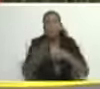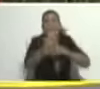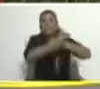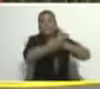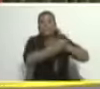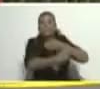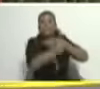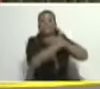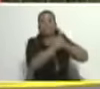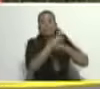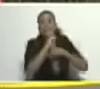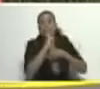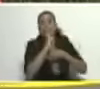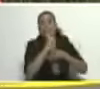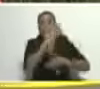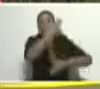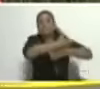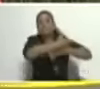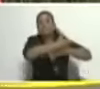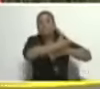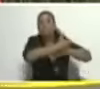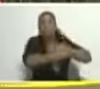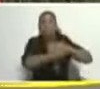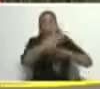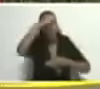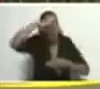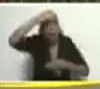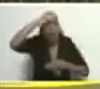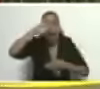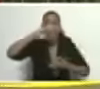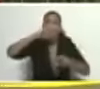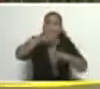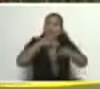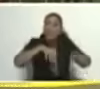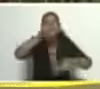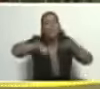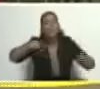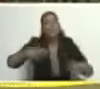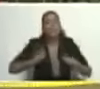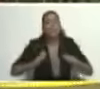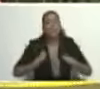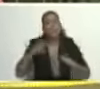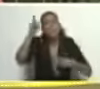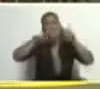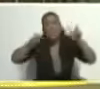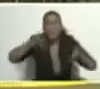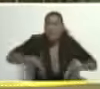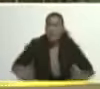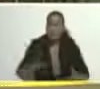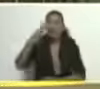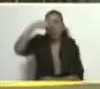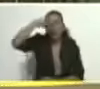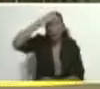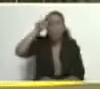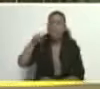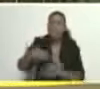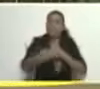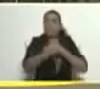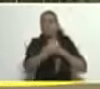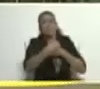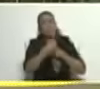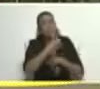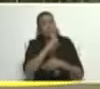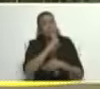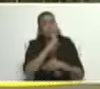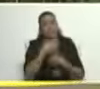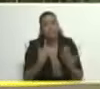has touched millions of lives. El bloqueo contra Cuba ha afectado a millones de vidas. And how could we as